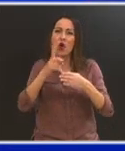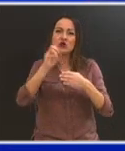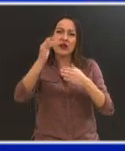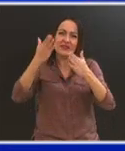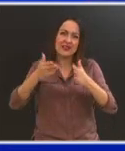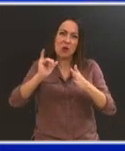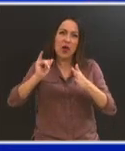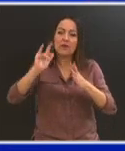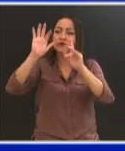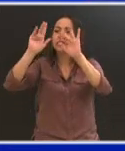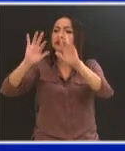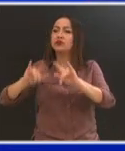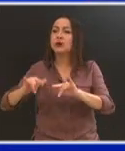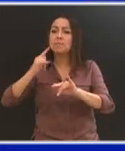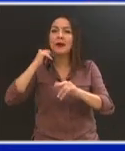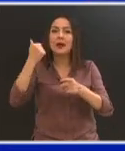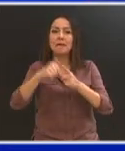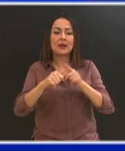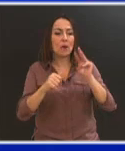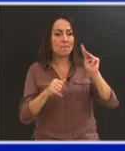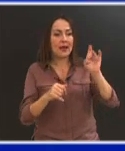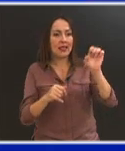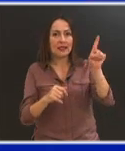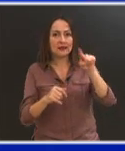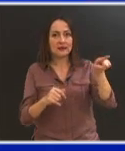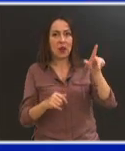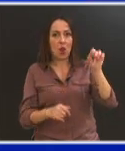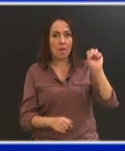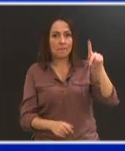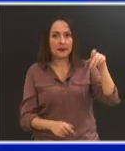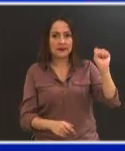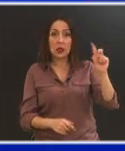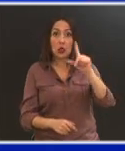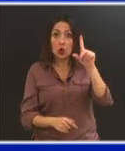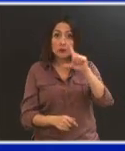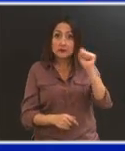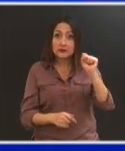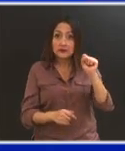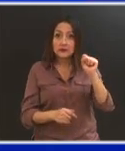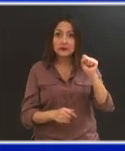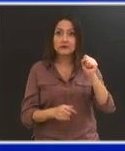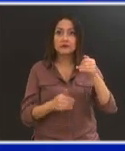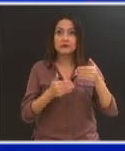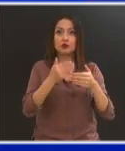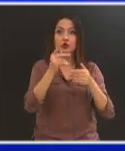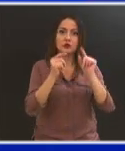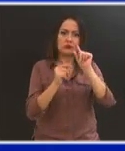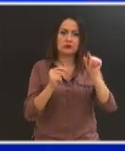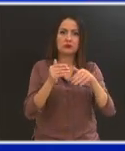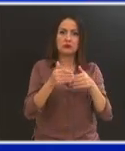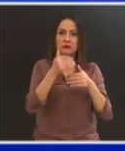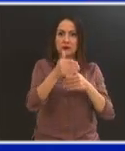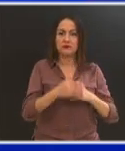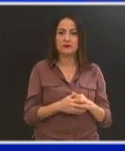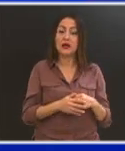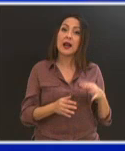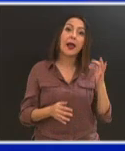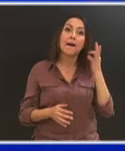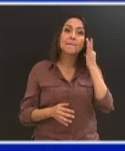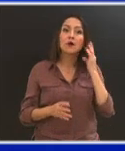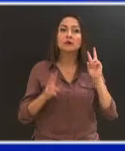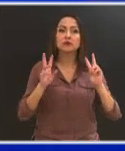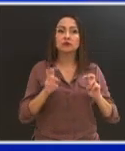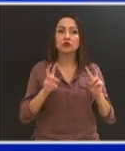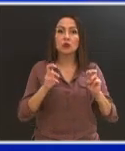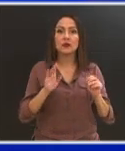hombre de apellidos Meléndez López. 2 meses y prácticamente 2 semanas después, la mujer